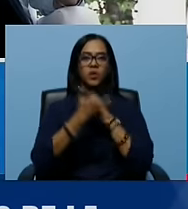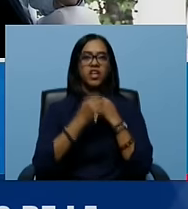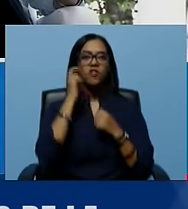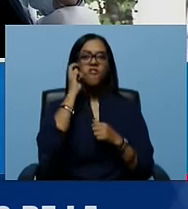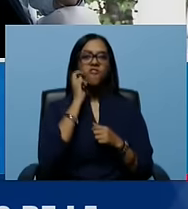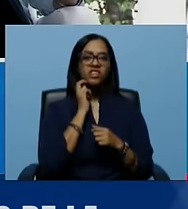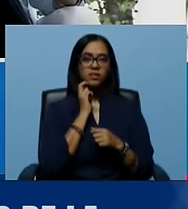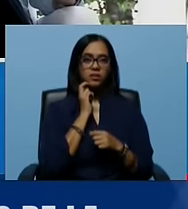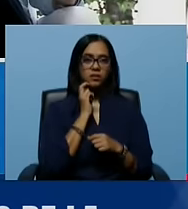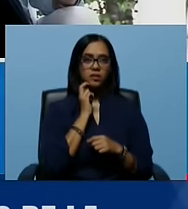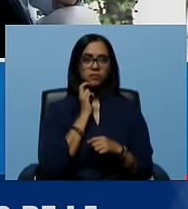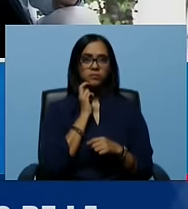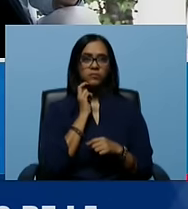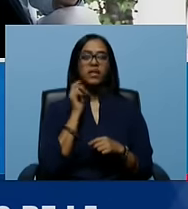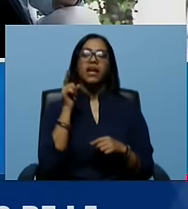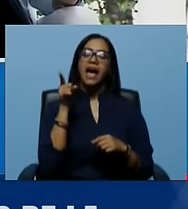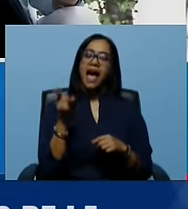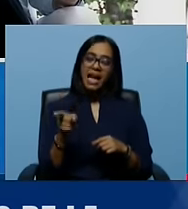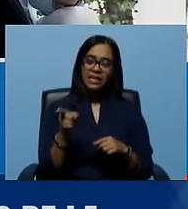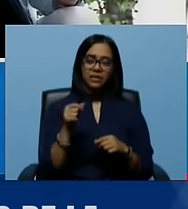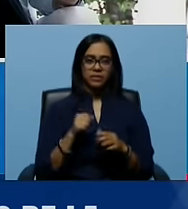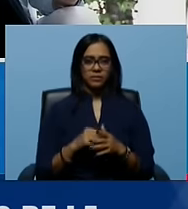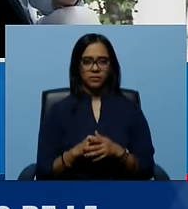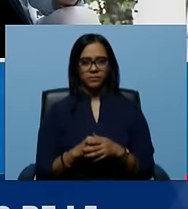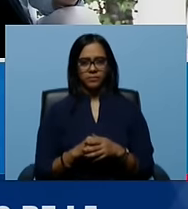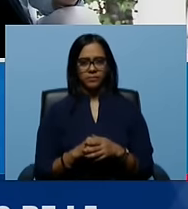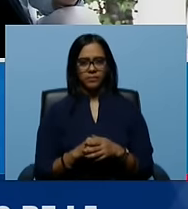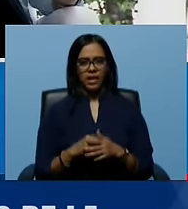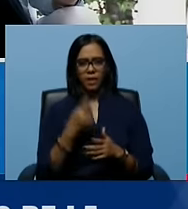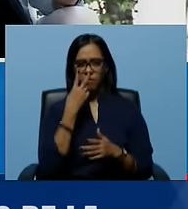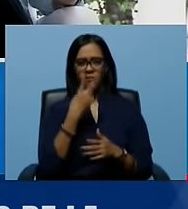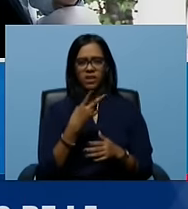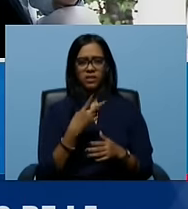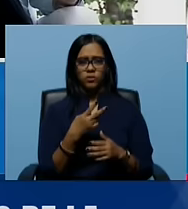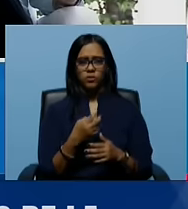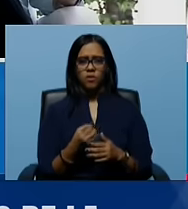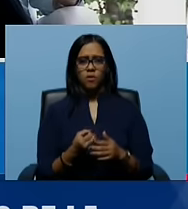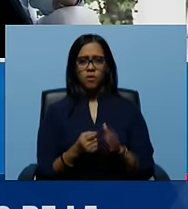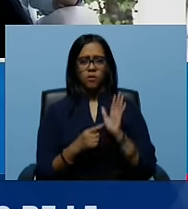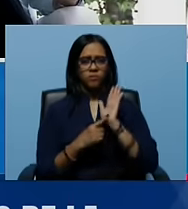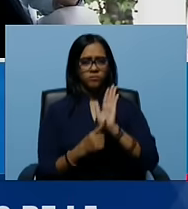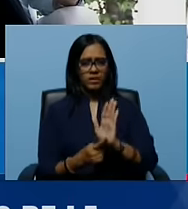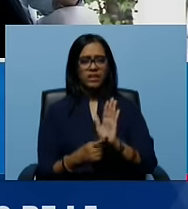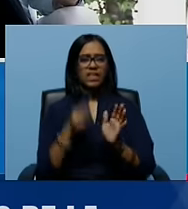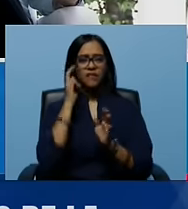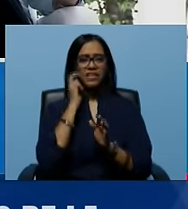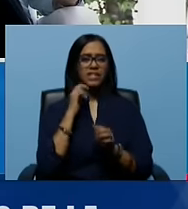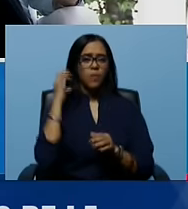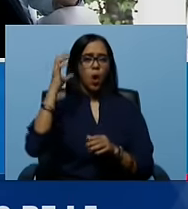fascistas. Ahí hemos visto brotes del fascismo en Europa.